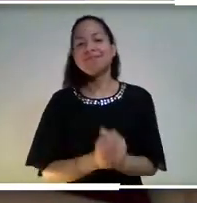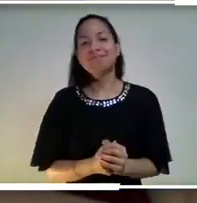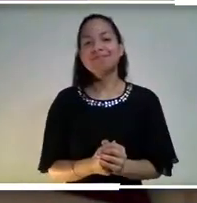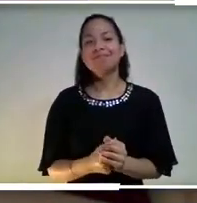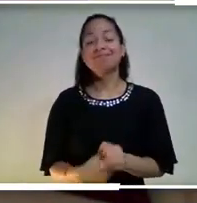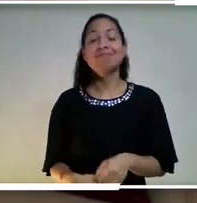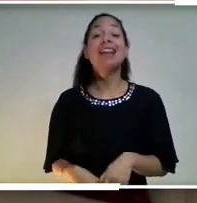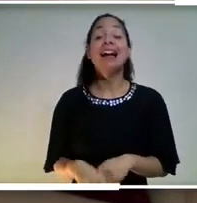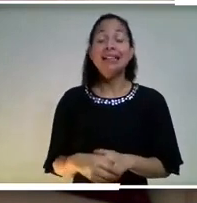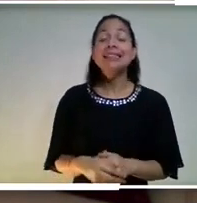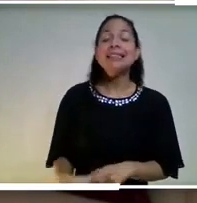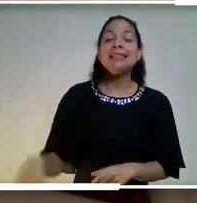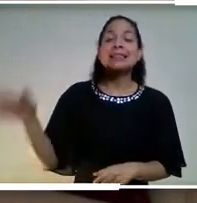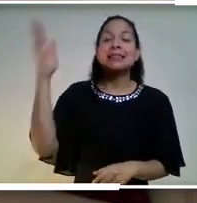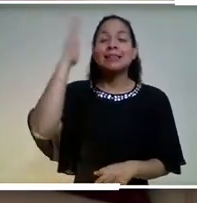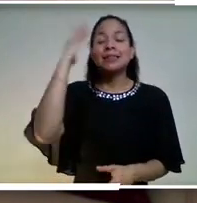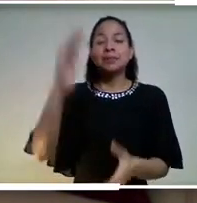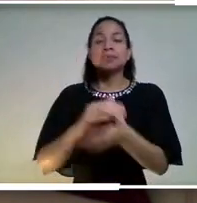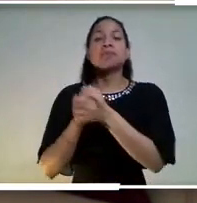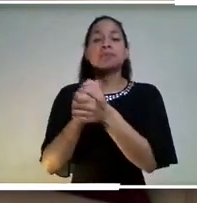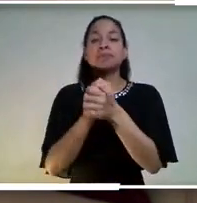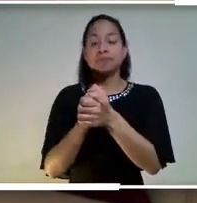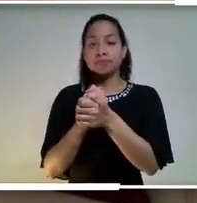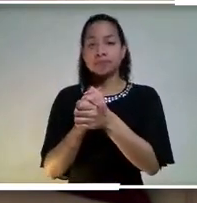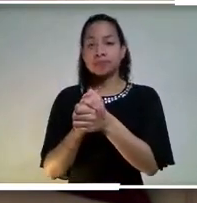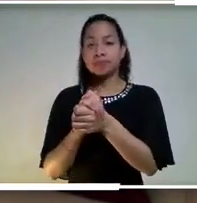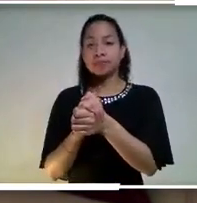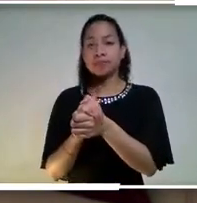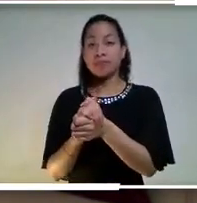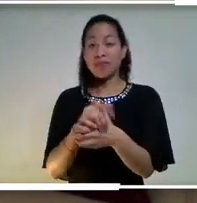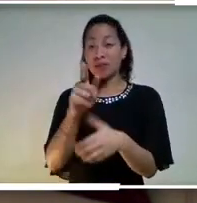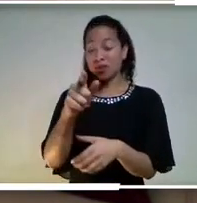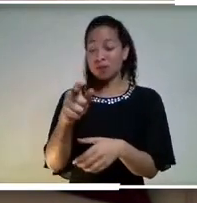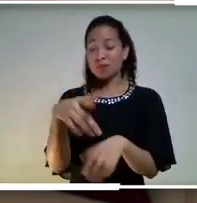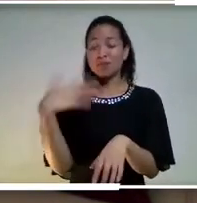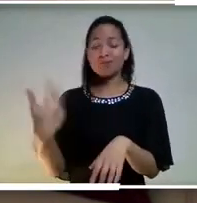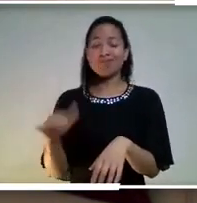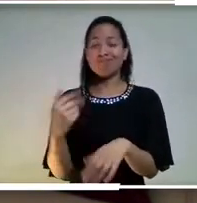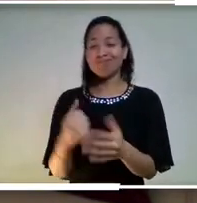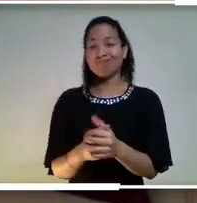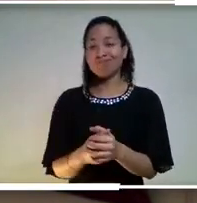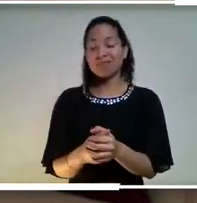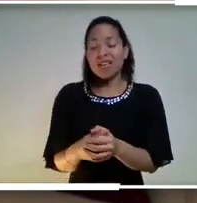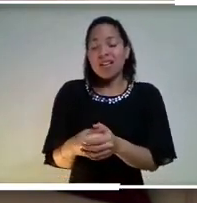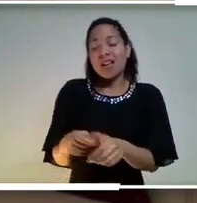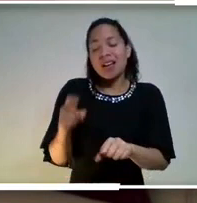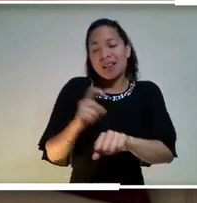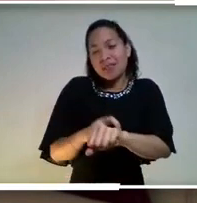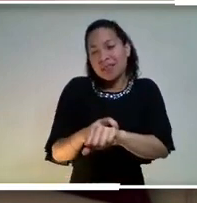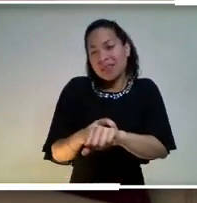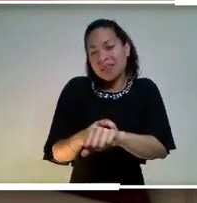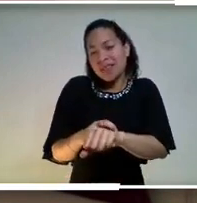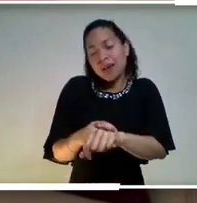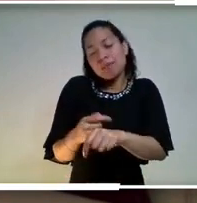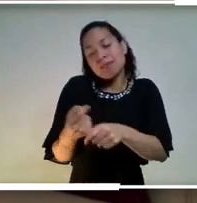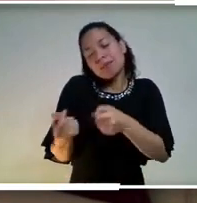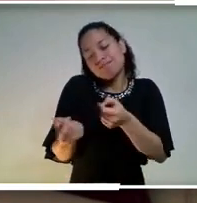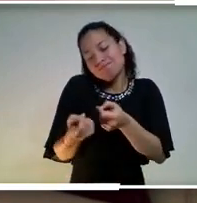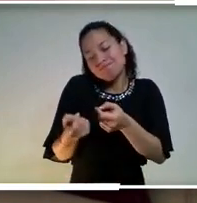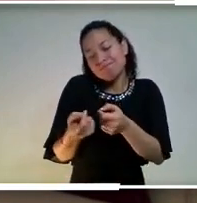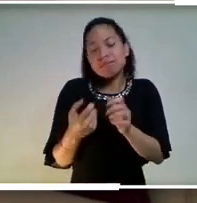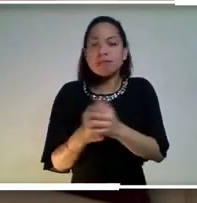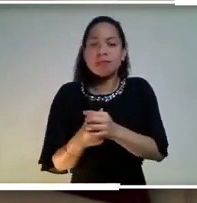hermana estás de luto en tu hogar extrañas a ese ser querido a ese padre